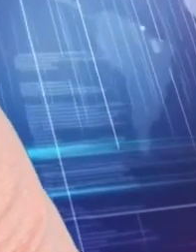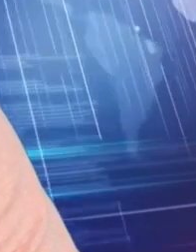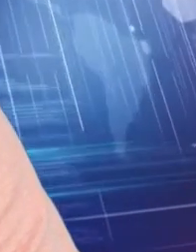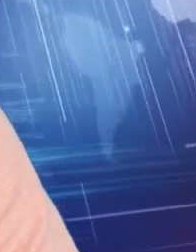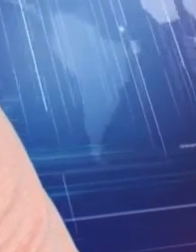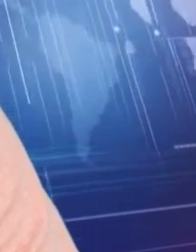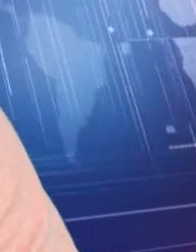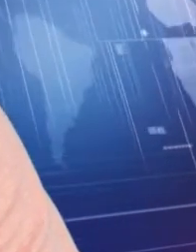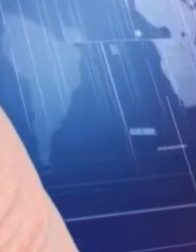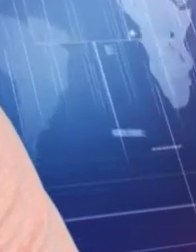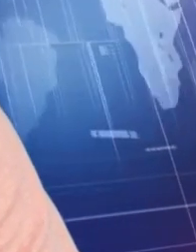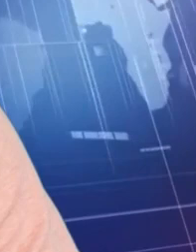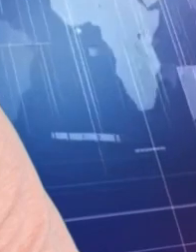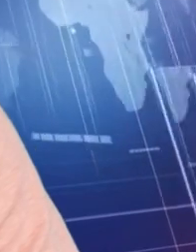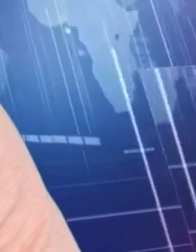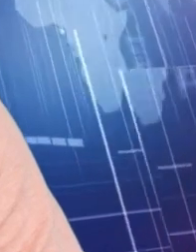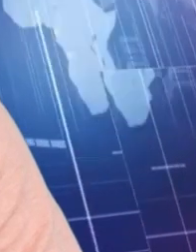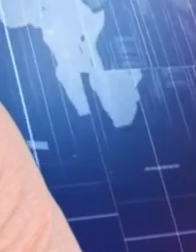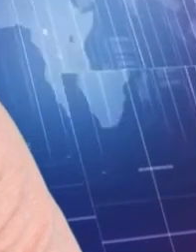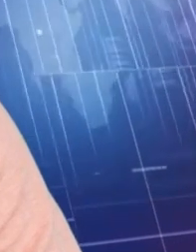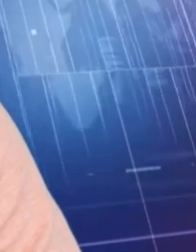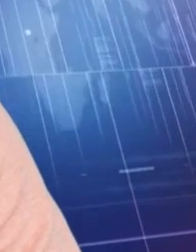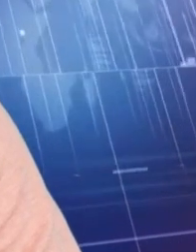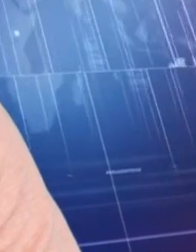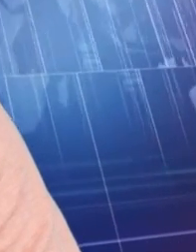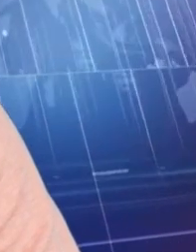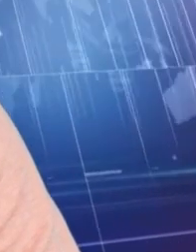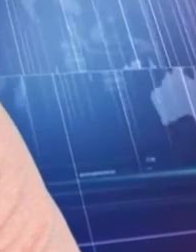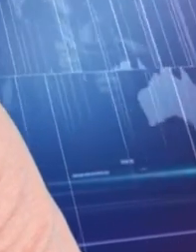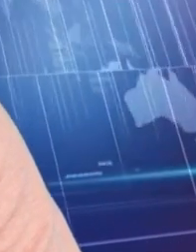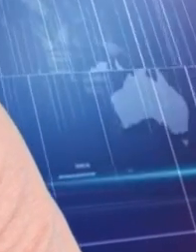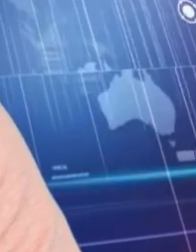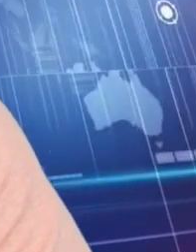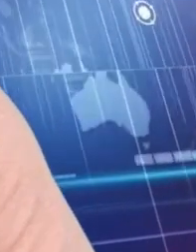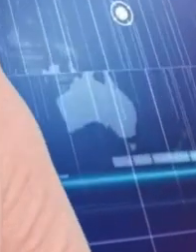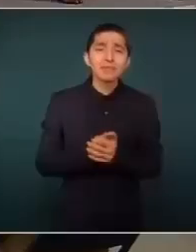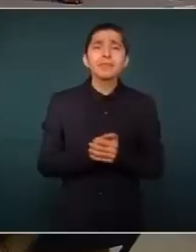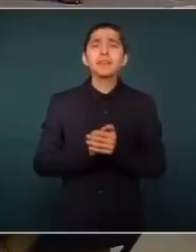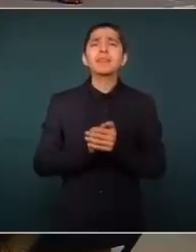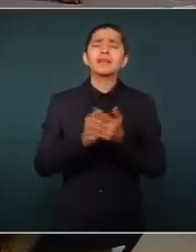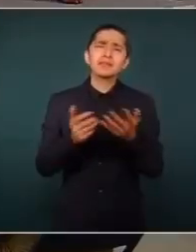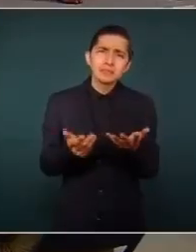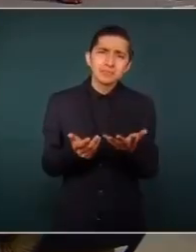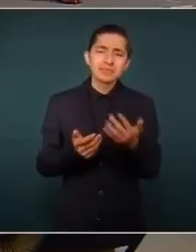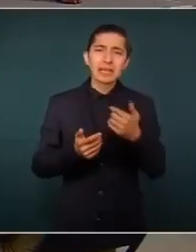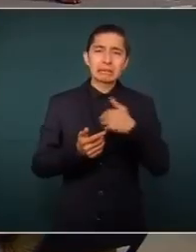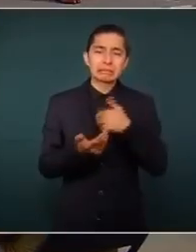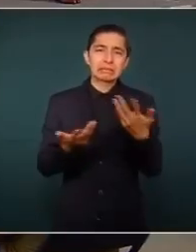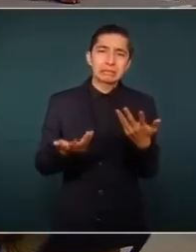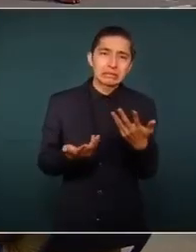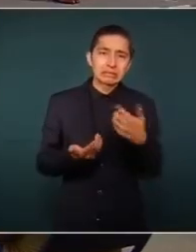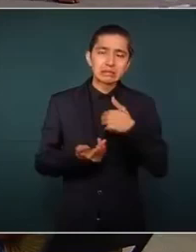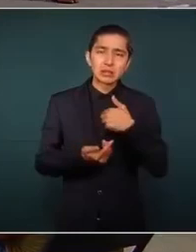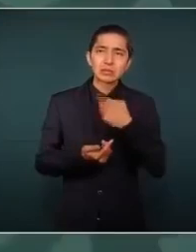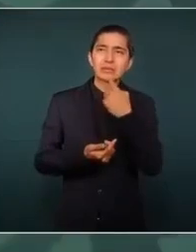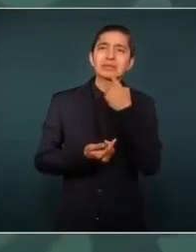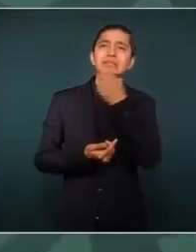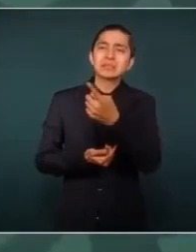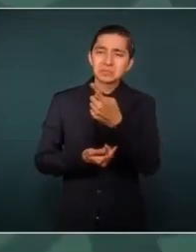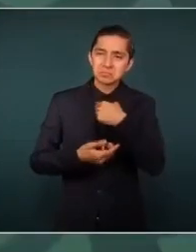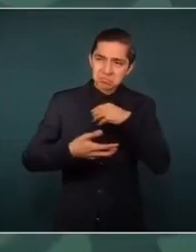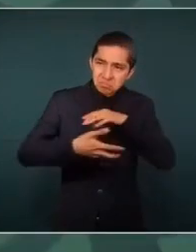trabajo que se está haciendo en la capital para limpiar de delincuencia organizada. Esto fue lo que dijo. expresamos nuestra